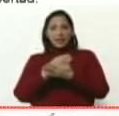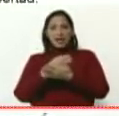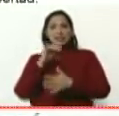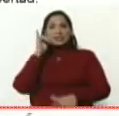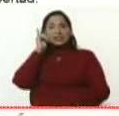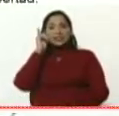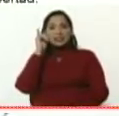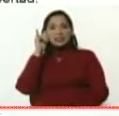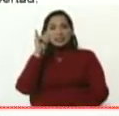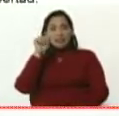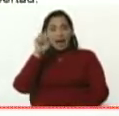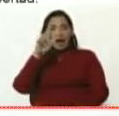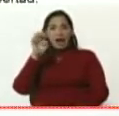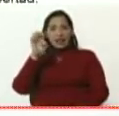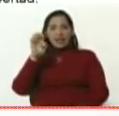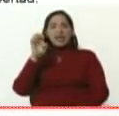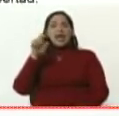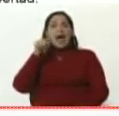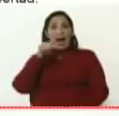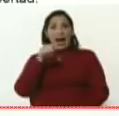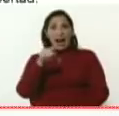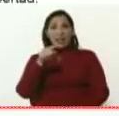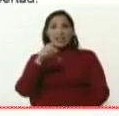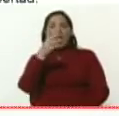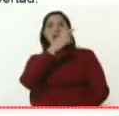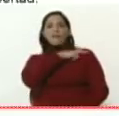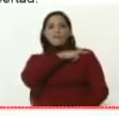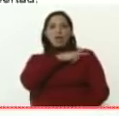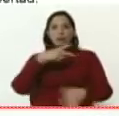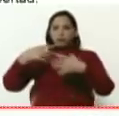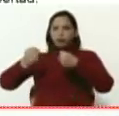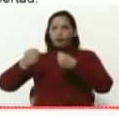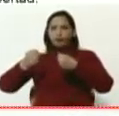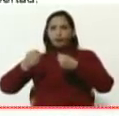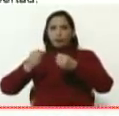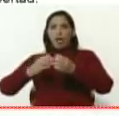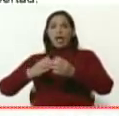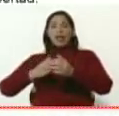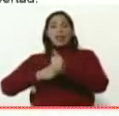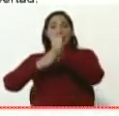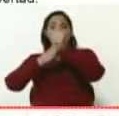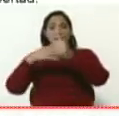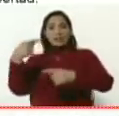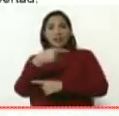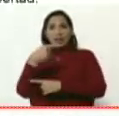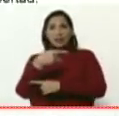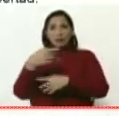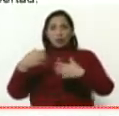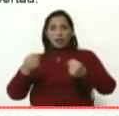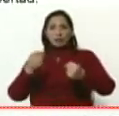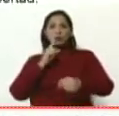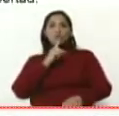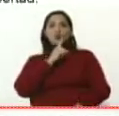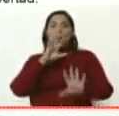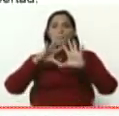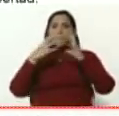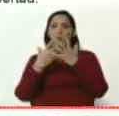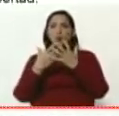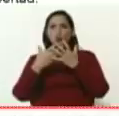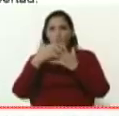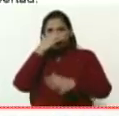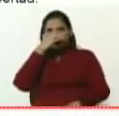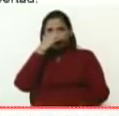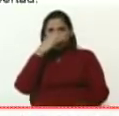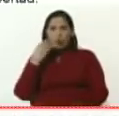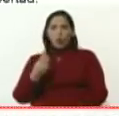Rodeo. Allí se hizo plan en esas cárceles y era el líder negativo de esas cárceles mientras estuvo allí. Era conocido en el mundo delincuencial,